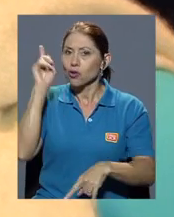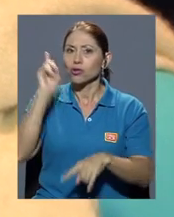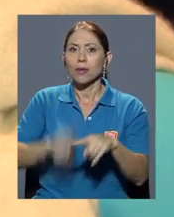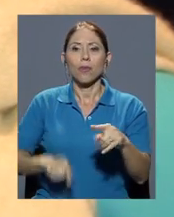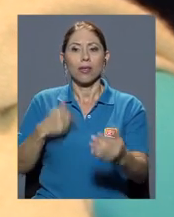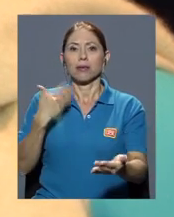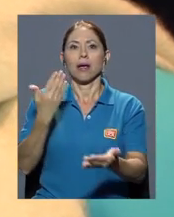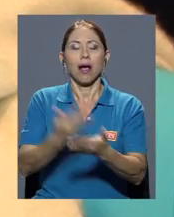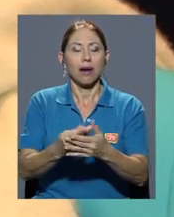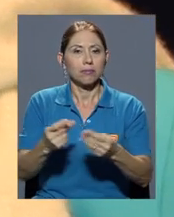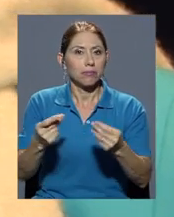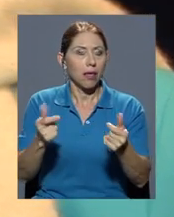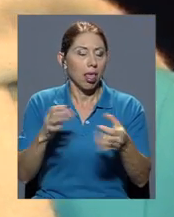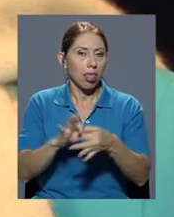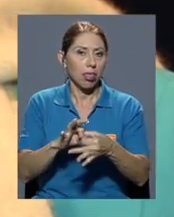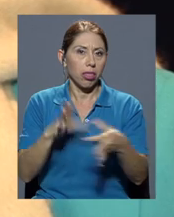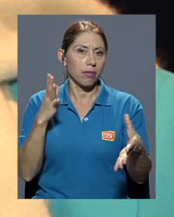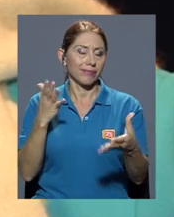llegar así